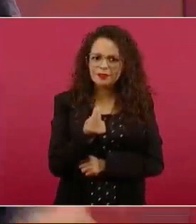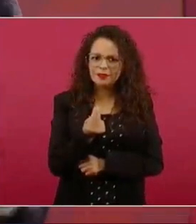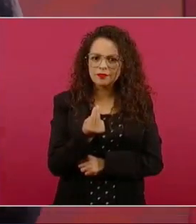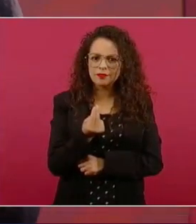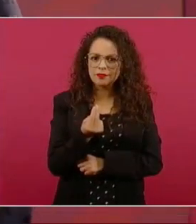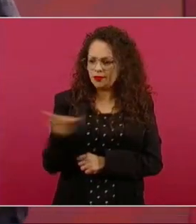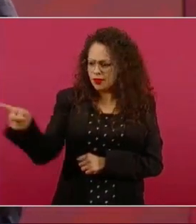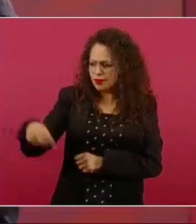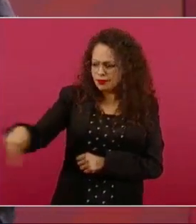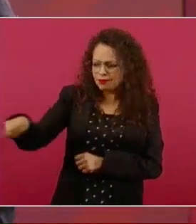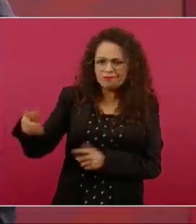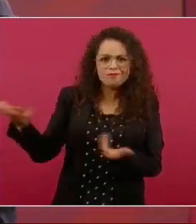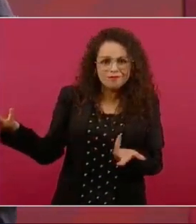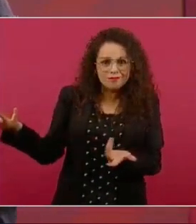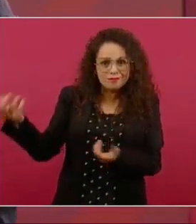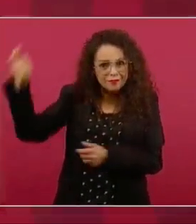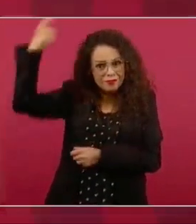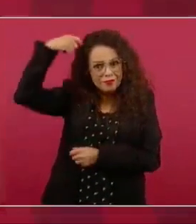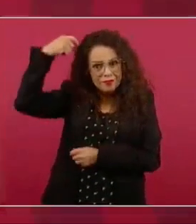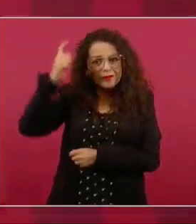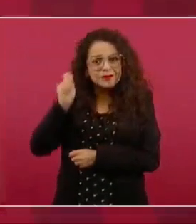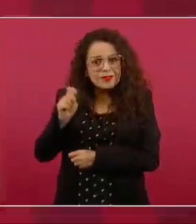¿Quién nos inspira?